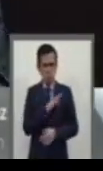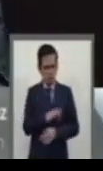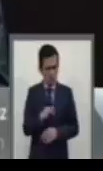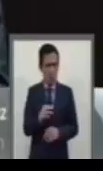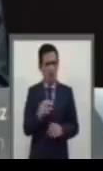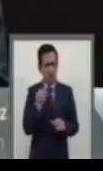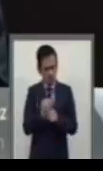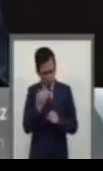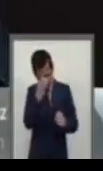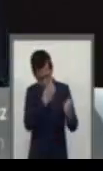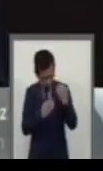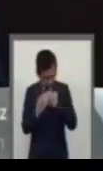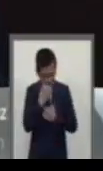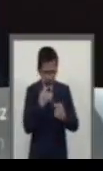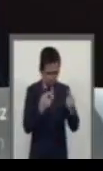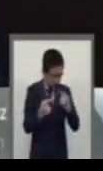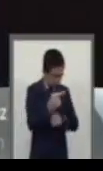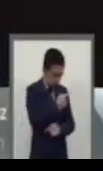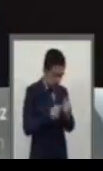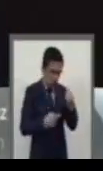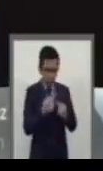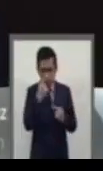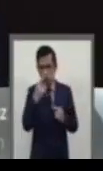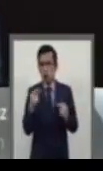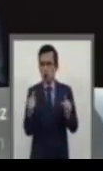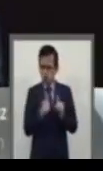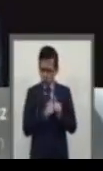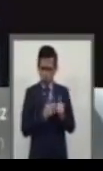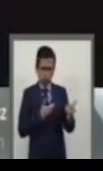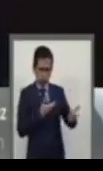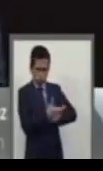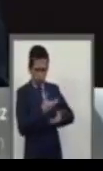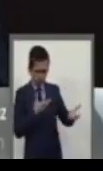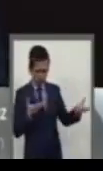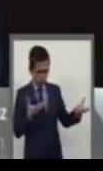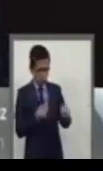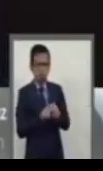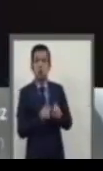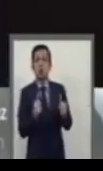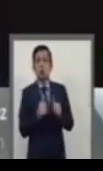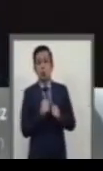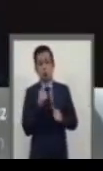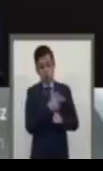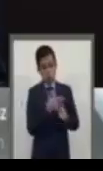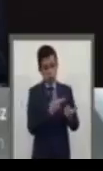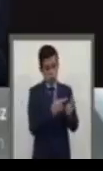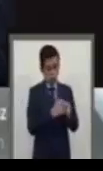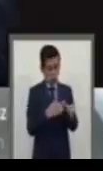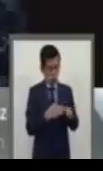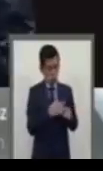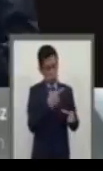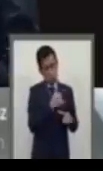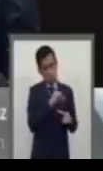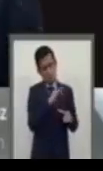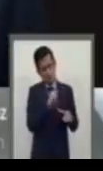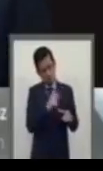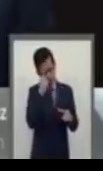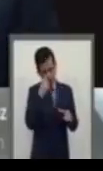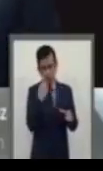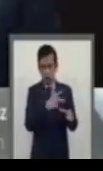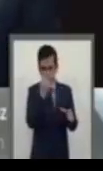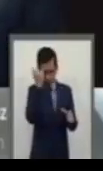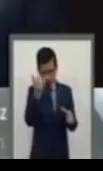el marco de una evaluación mutua con mecanismos con los que cuenta el Grupo de Acción para generar ideas y posicionamientos que